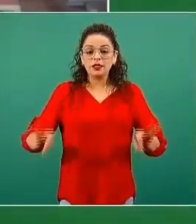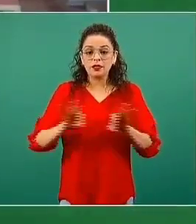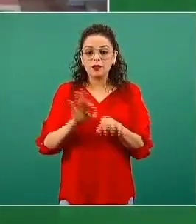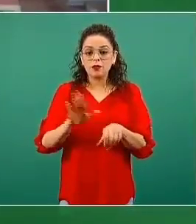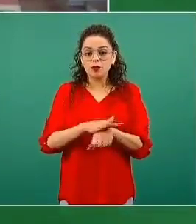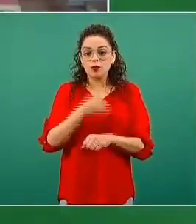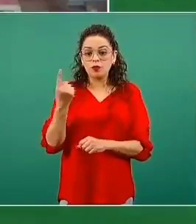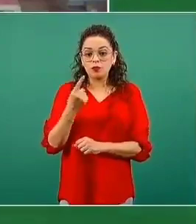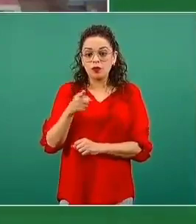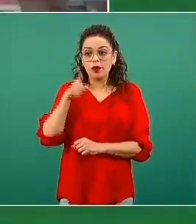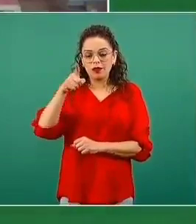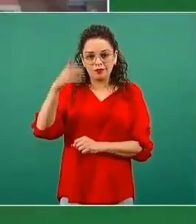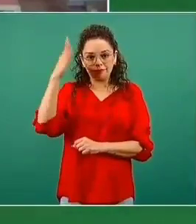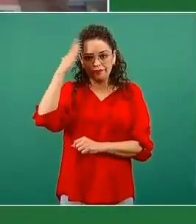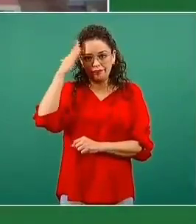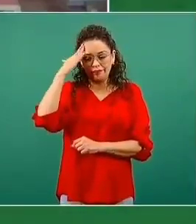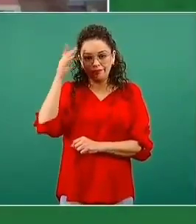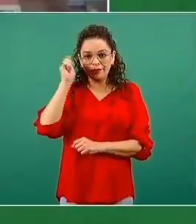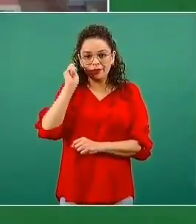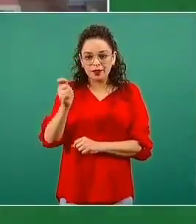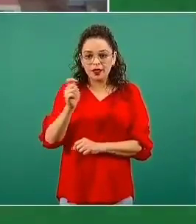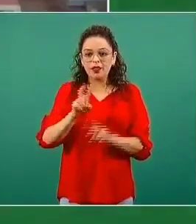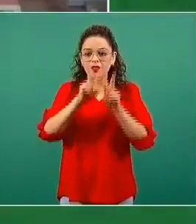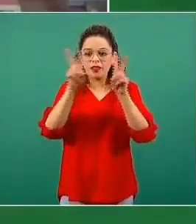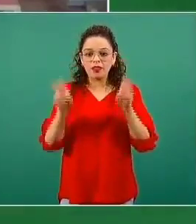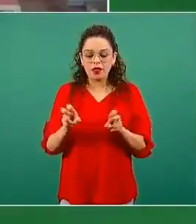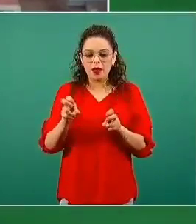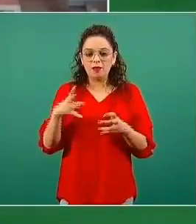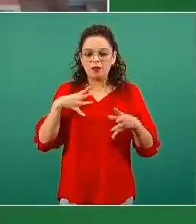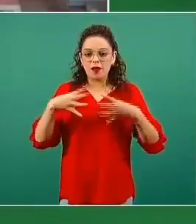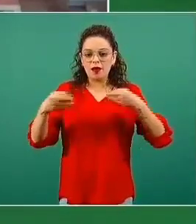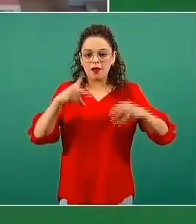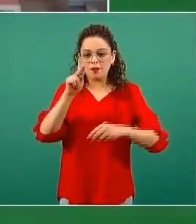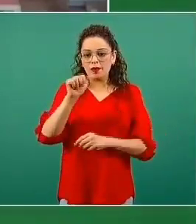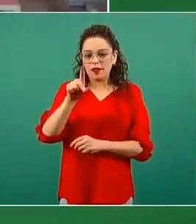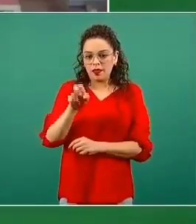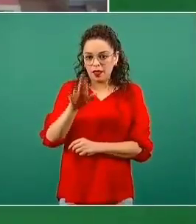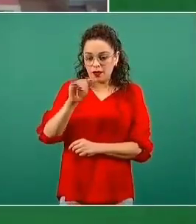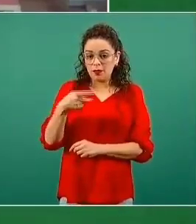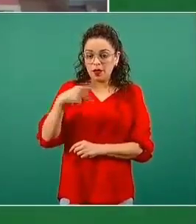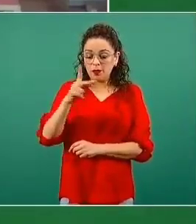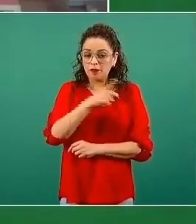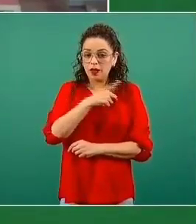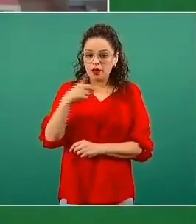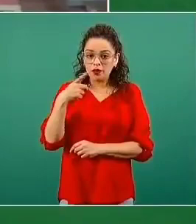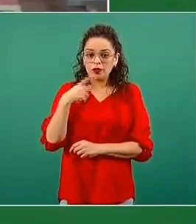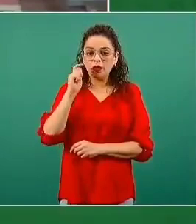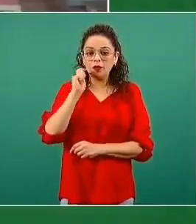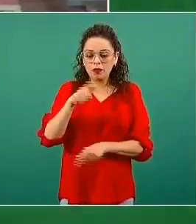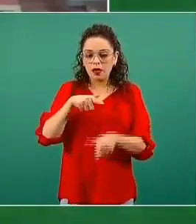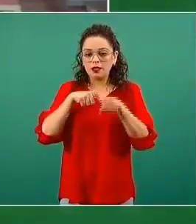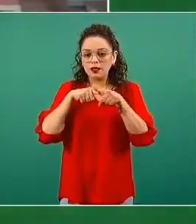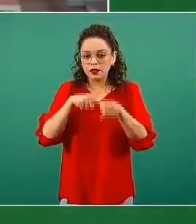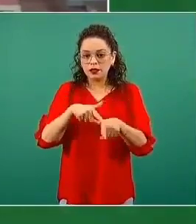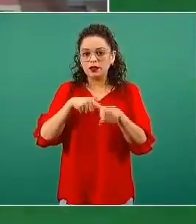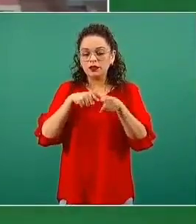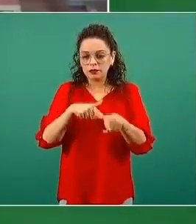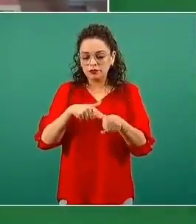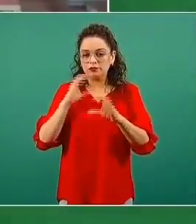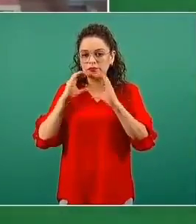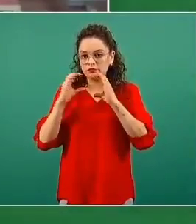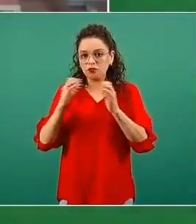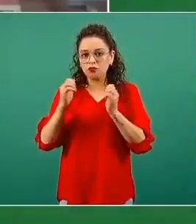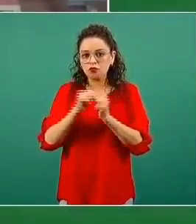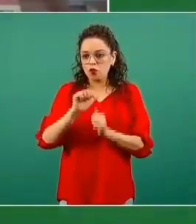Secretaría en la gestión de la pandemia, pero creo que uno de los grandes pendientes es también mantener canales de comunicación con los otros sectores que